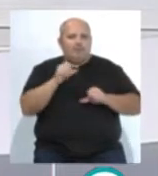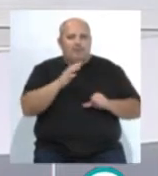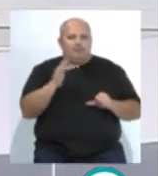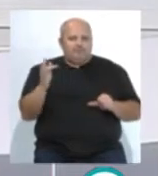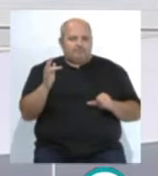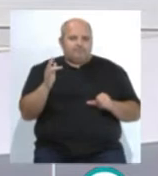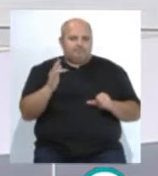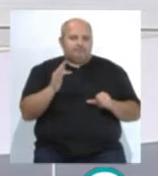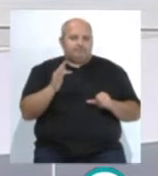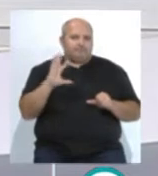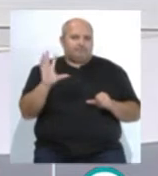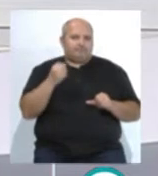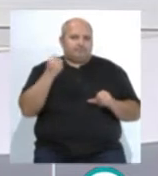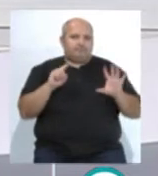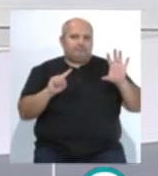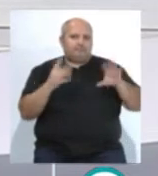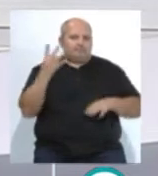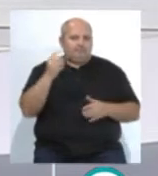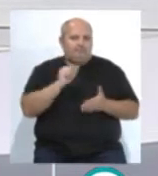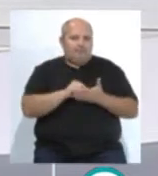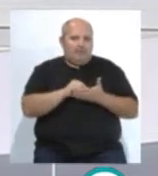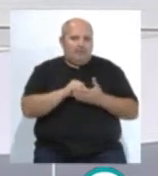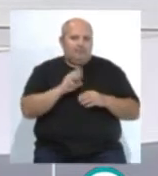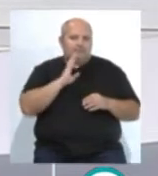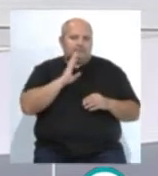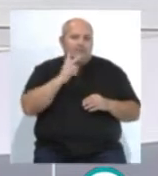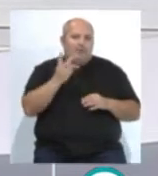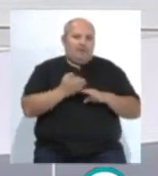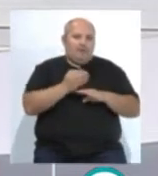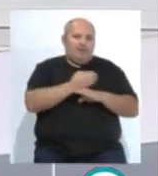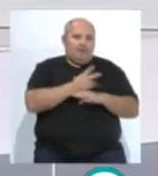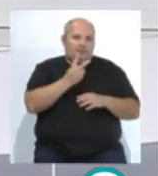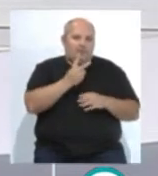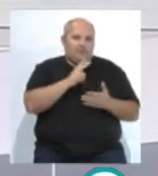ascenso y ha conseguido los 64 puntos que había conseguido en las dos anteriores